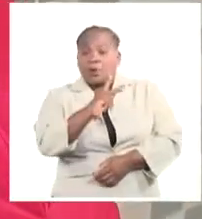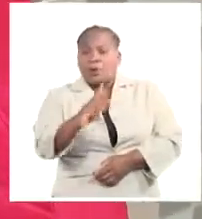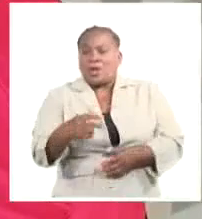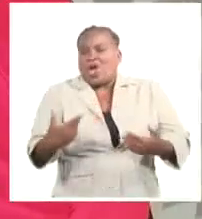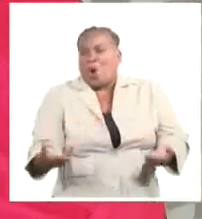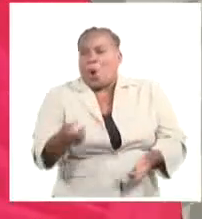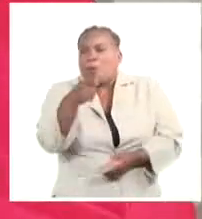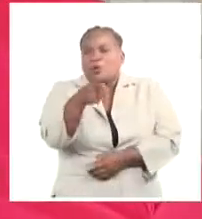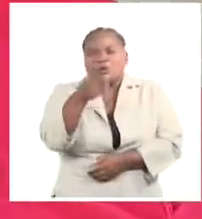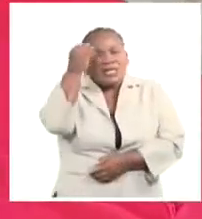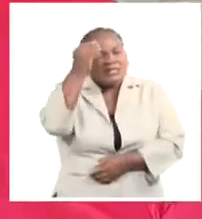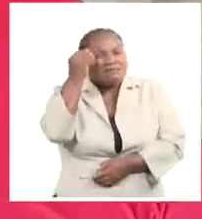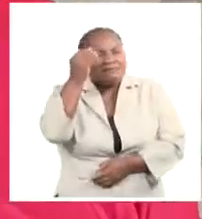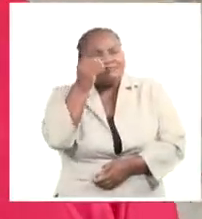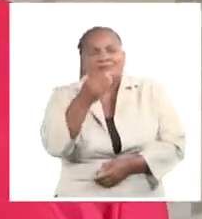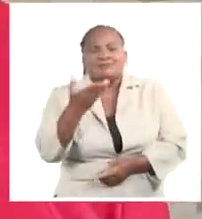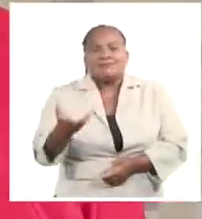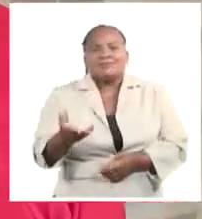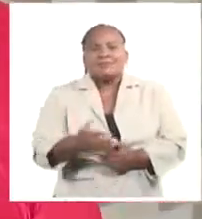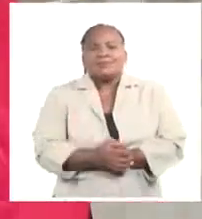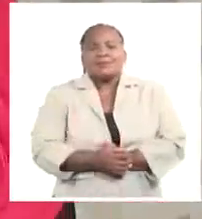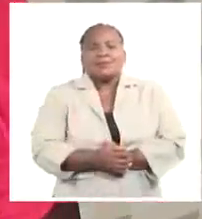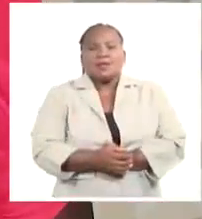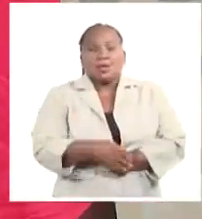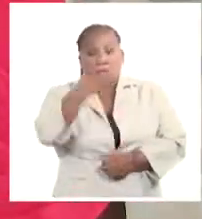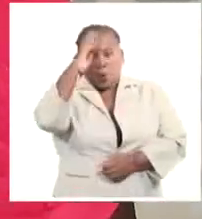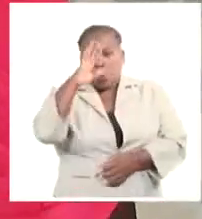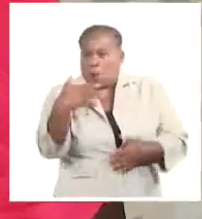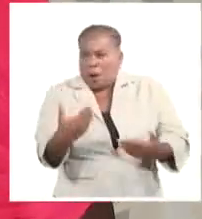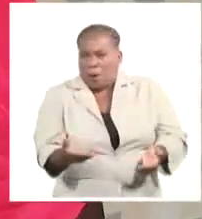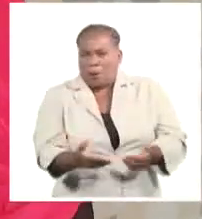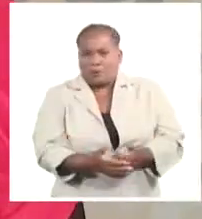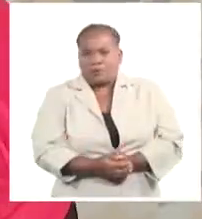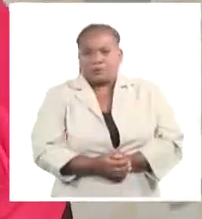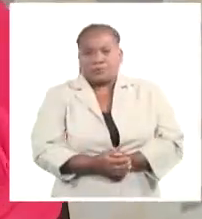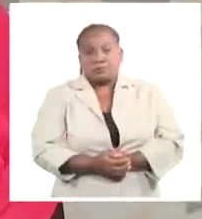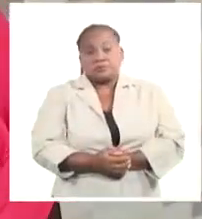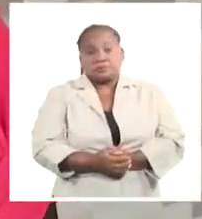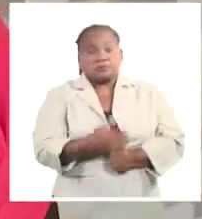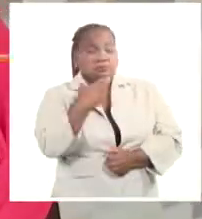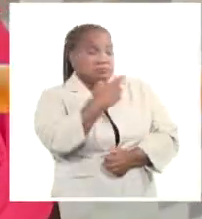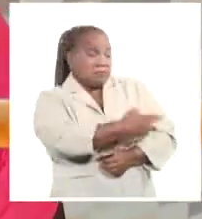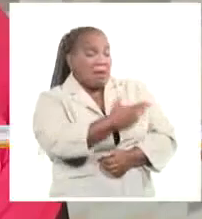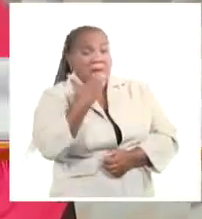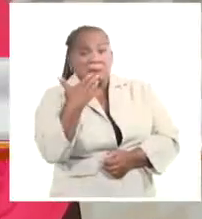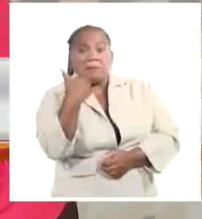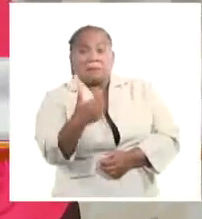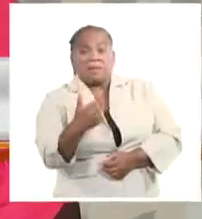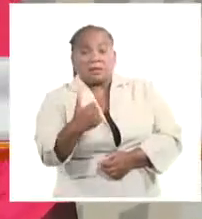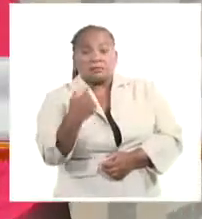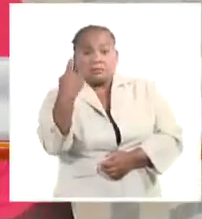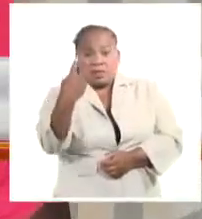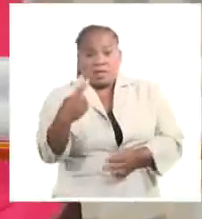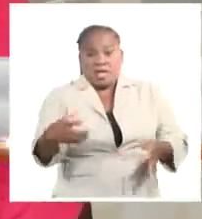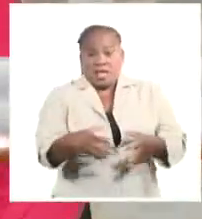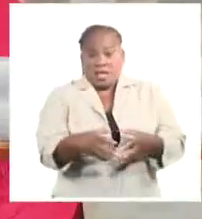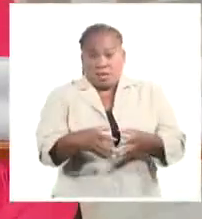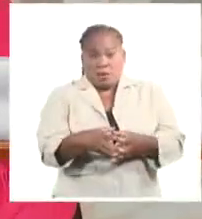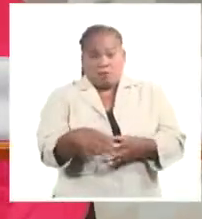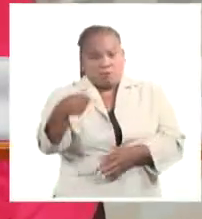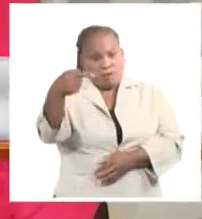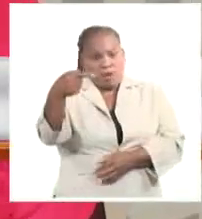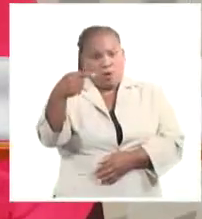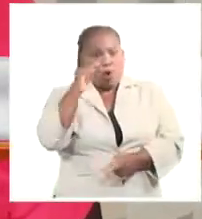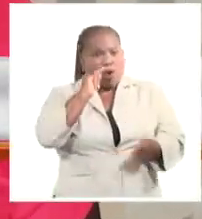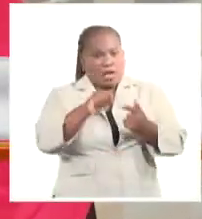valora usted en forma general la actuación del equipo cubano? Bien, la actuación del equipo, primeramente no se logró el